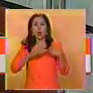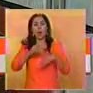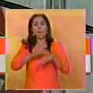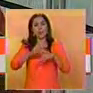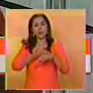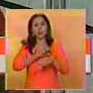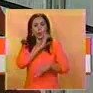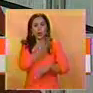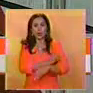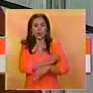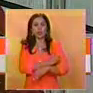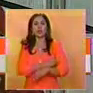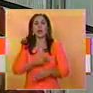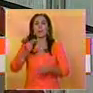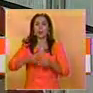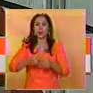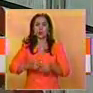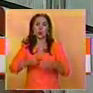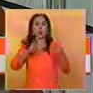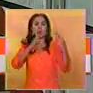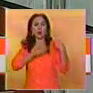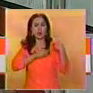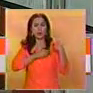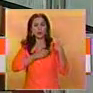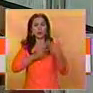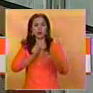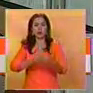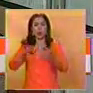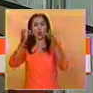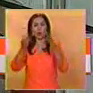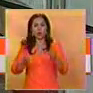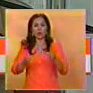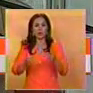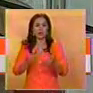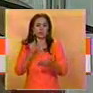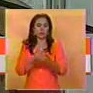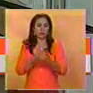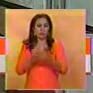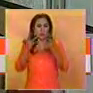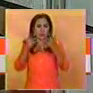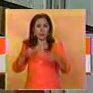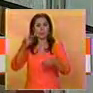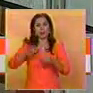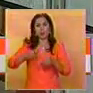Petróleo, que es el órgano competente para el registro oficial de estas reservas probadas de petróleo.